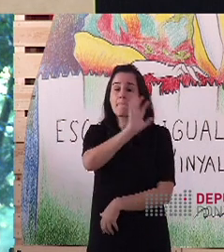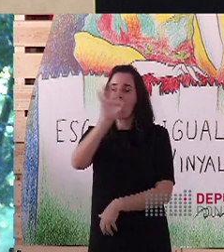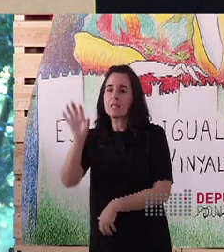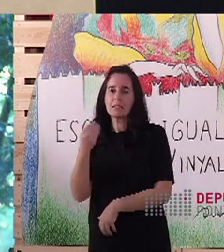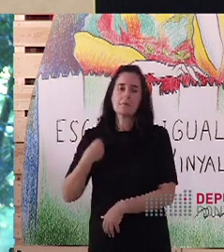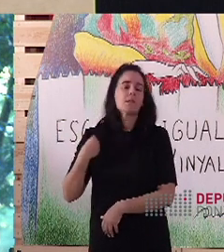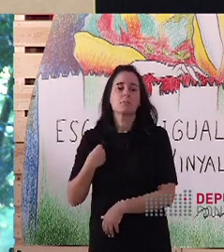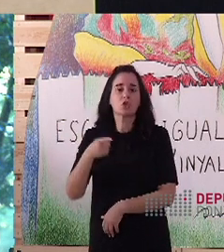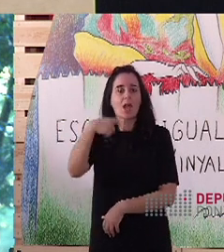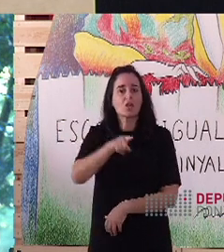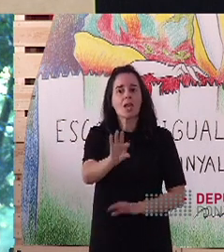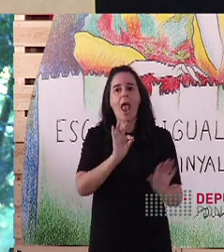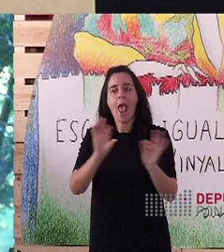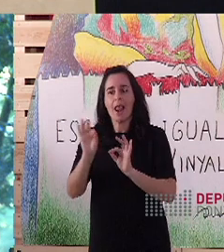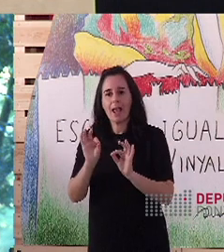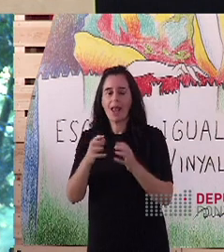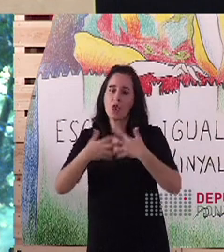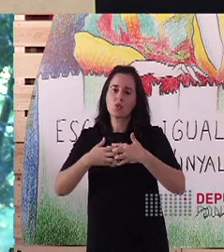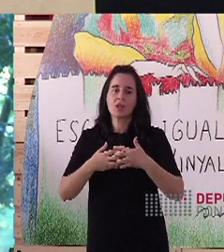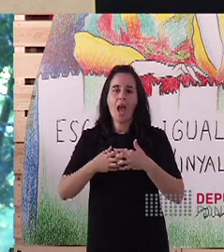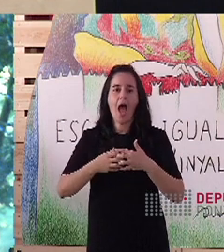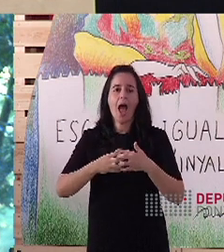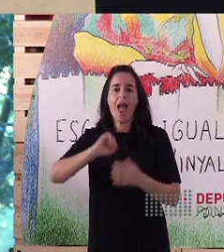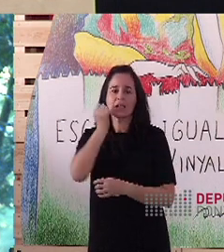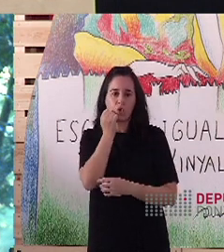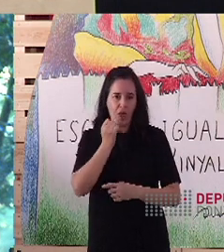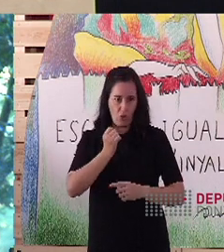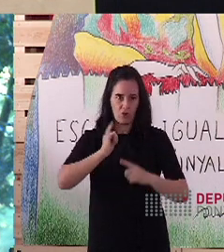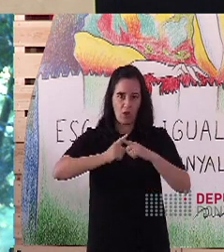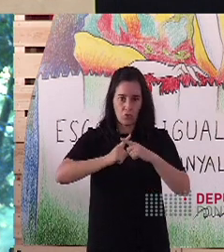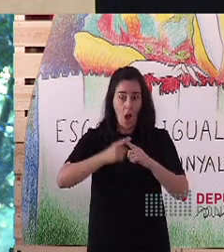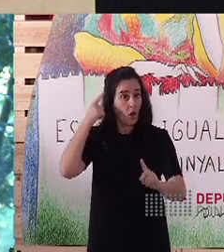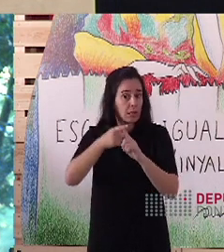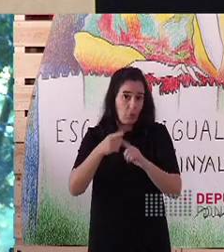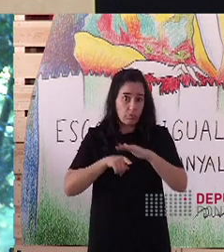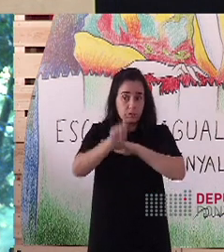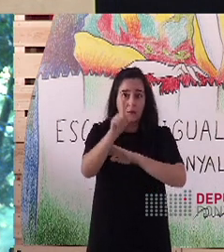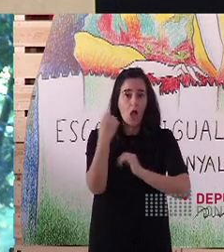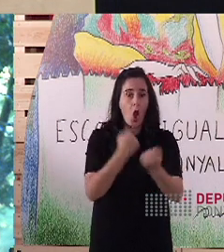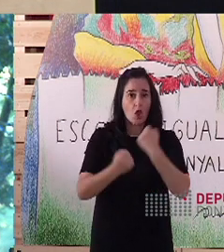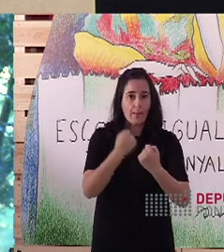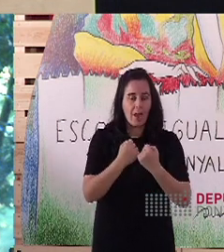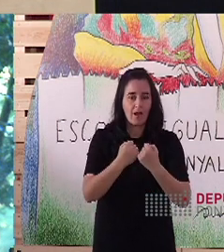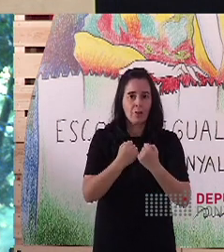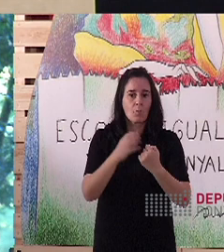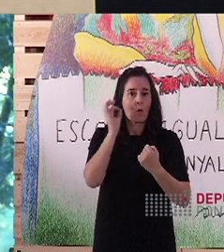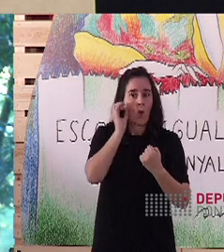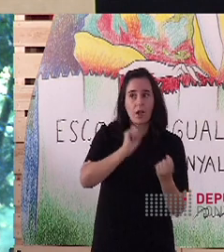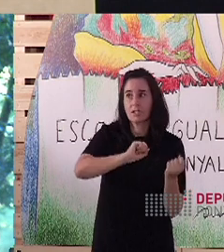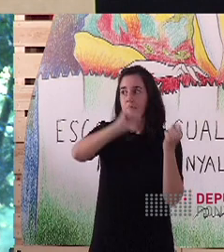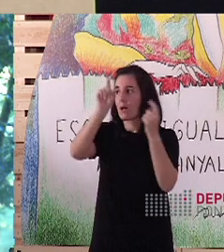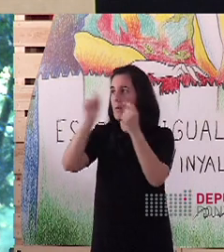que han elegido la industria de la explotación sexual para reconstruirse, que exportan a mujeres a países como el